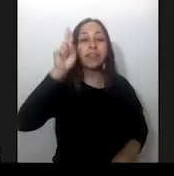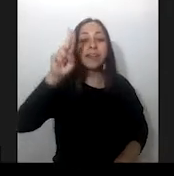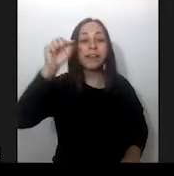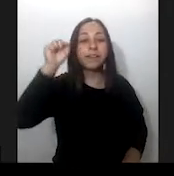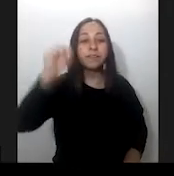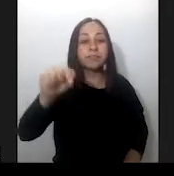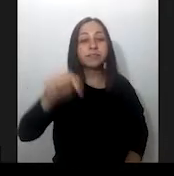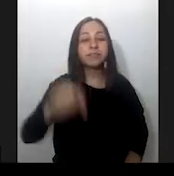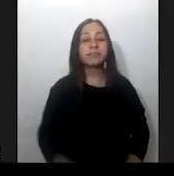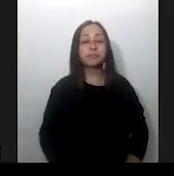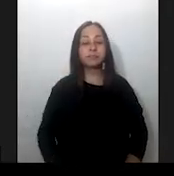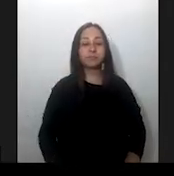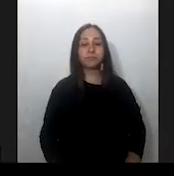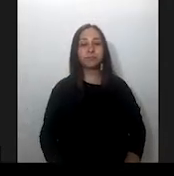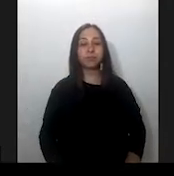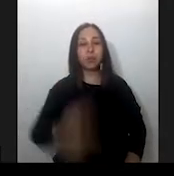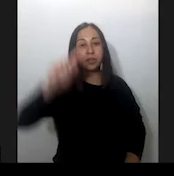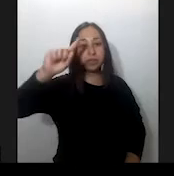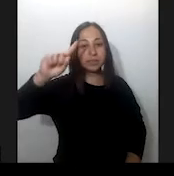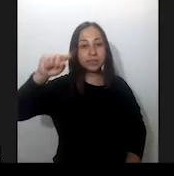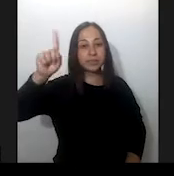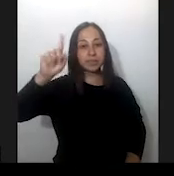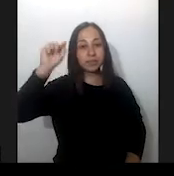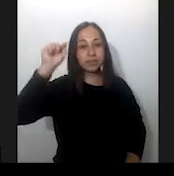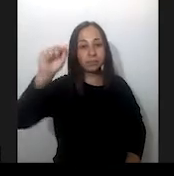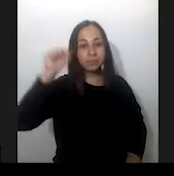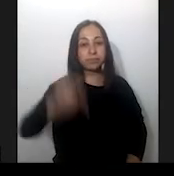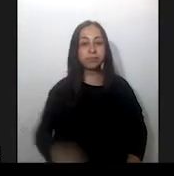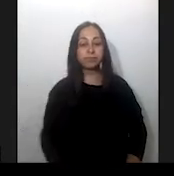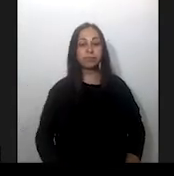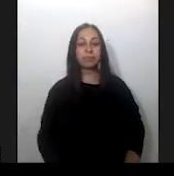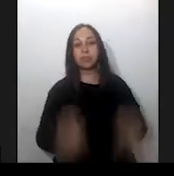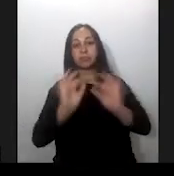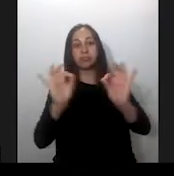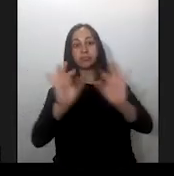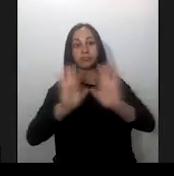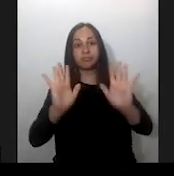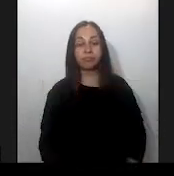este check como para introducir y ya está.